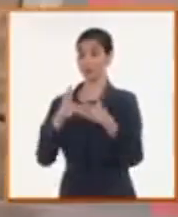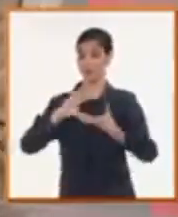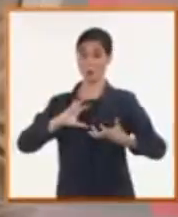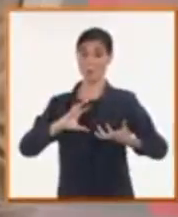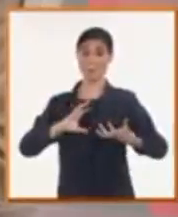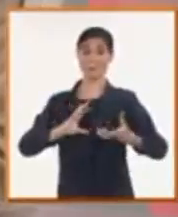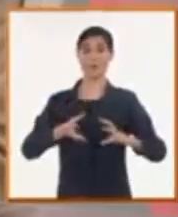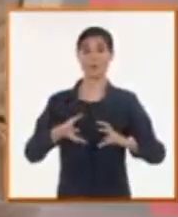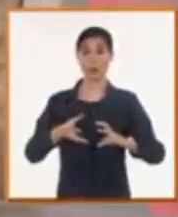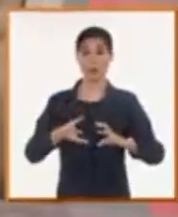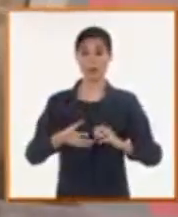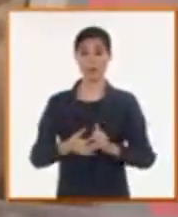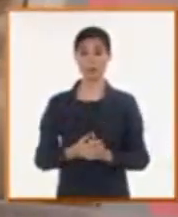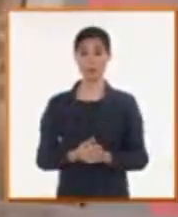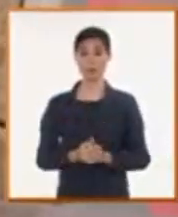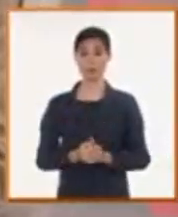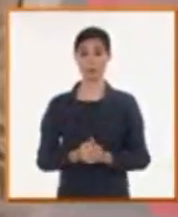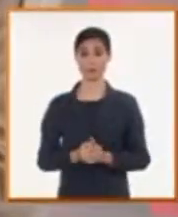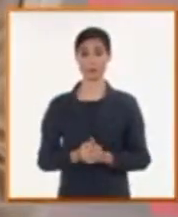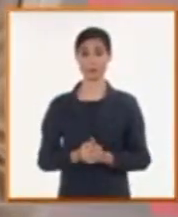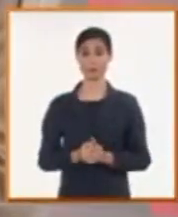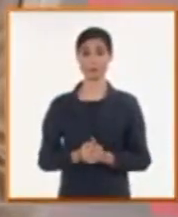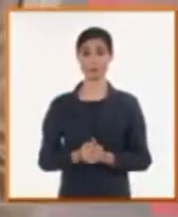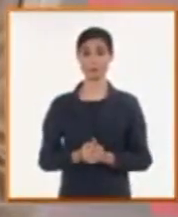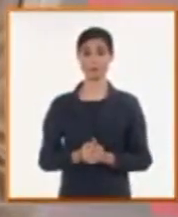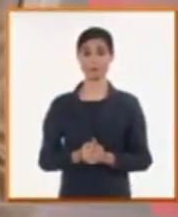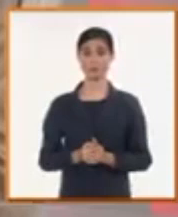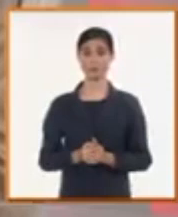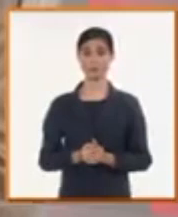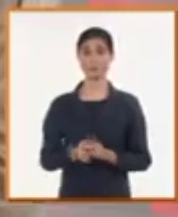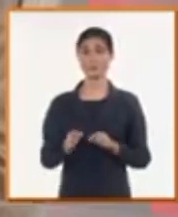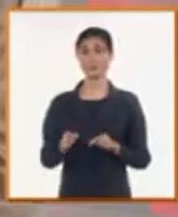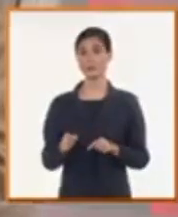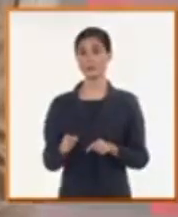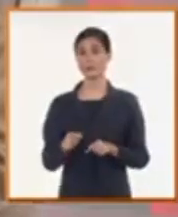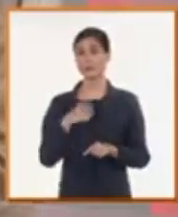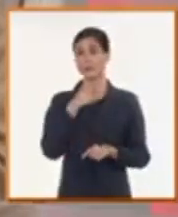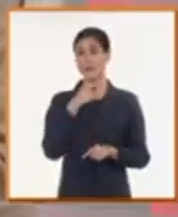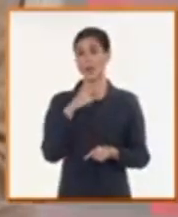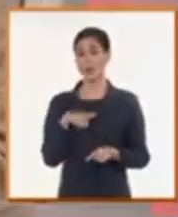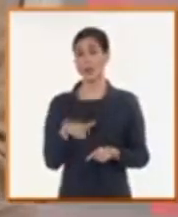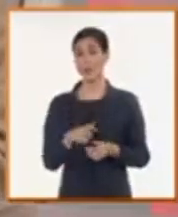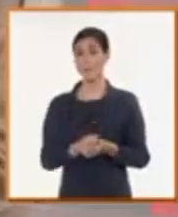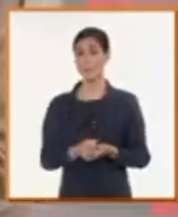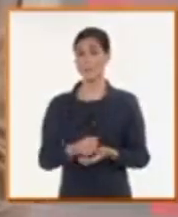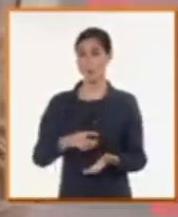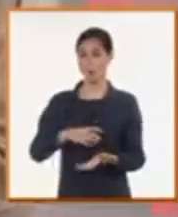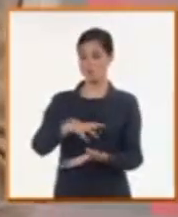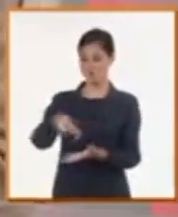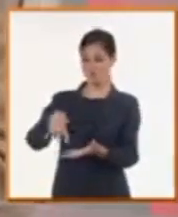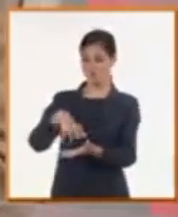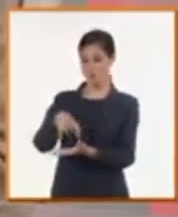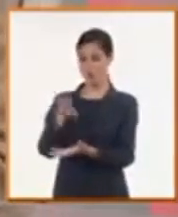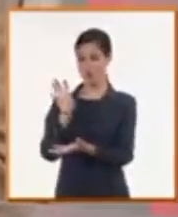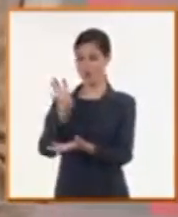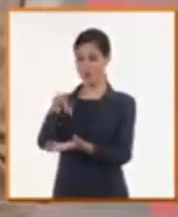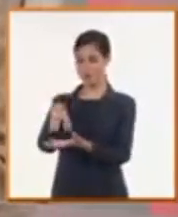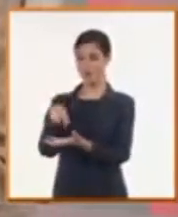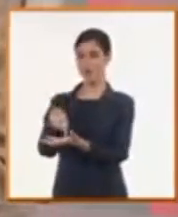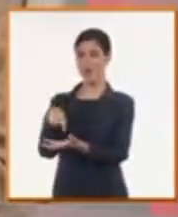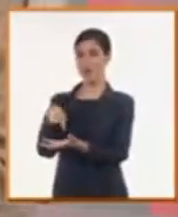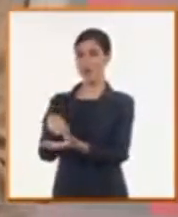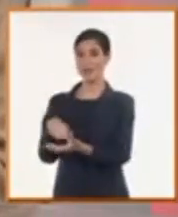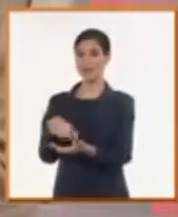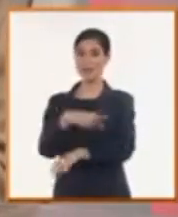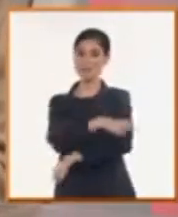teníamos aeródromos muy alejados, a más de 200 kilómetros, estamos hablando de Menongue, ajá, ¿me entiendes? Y entonces, esta no fue la dirección principal.